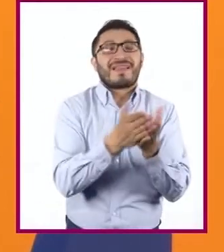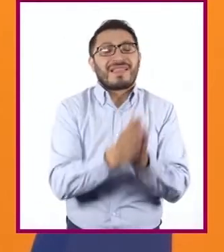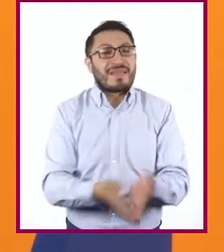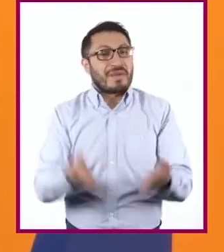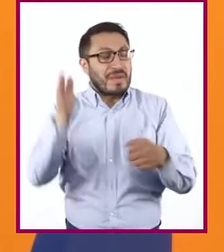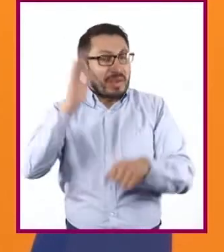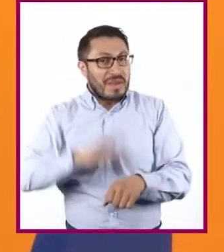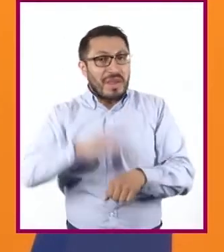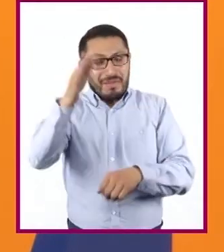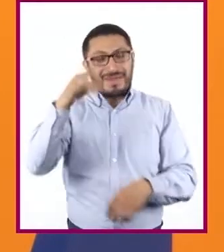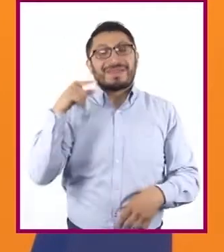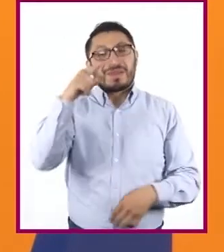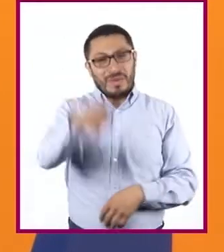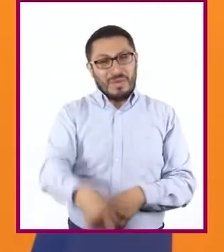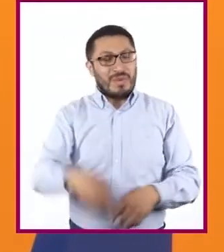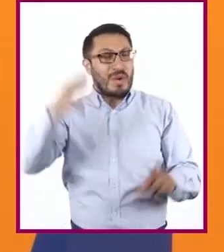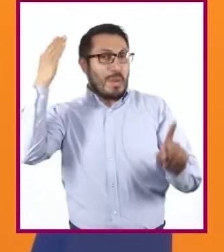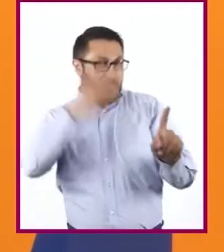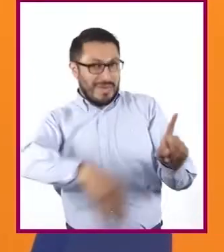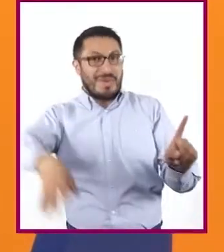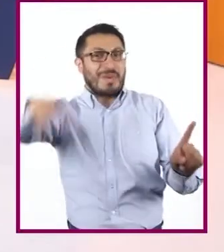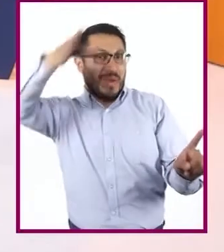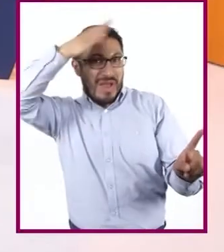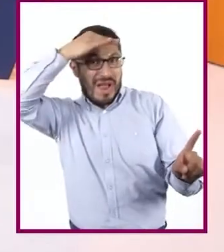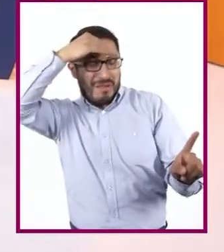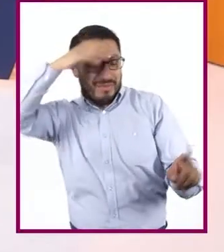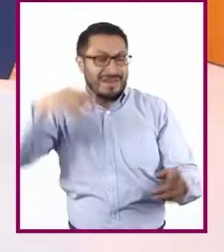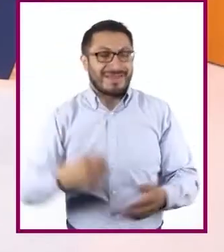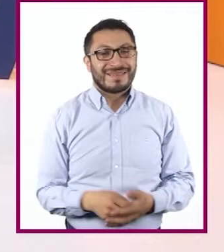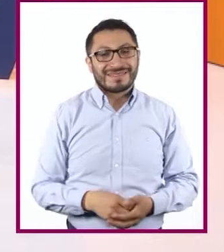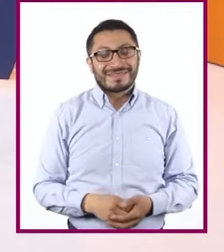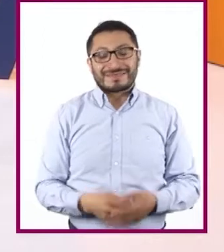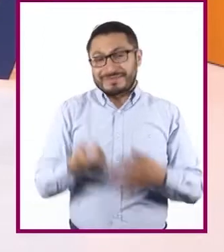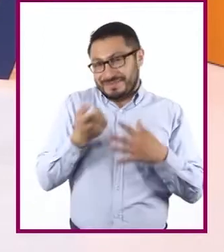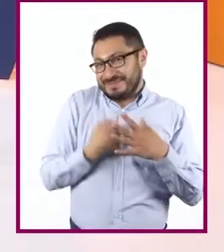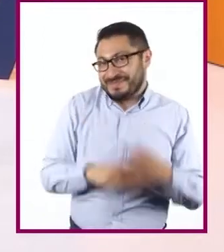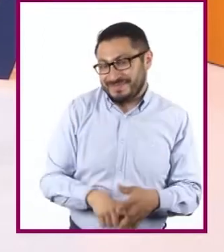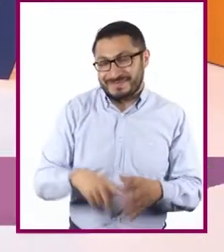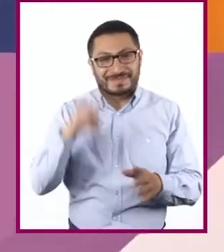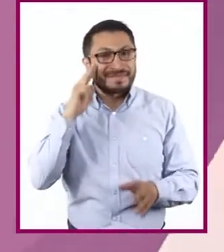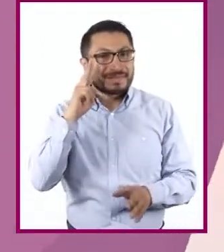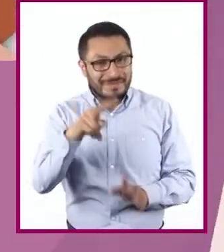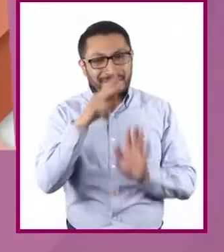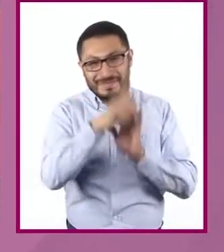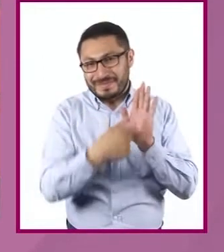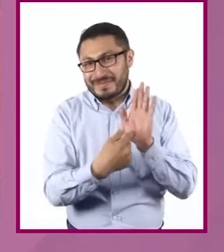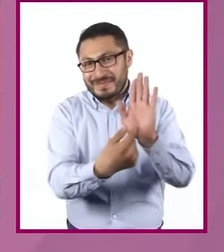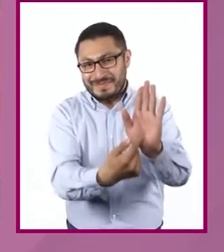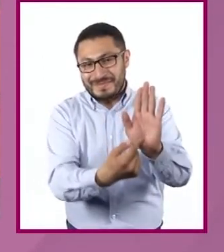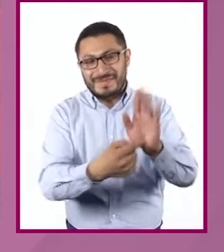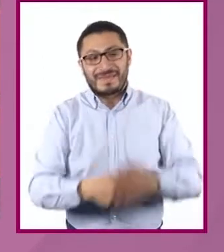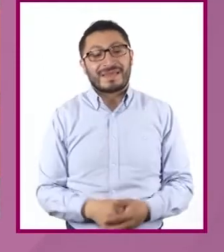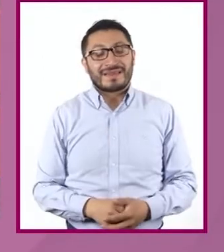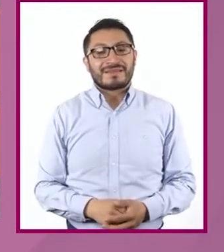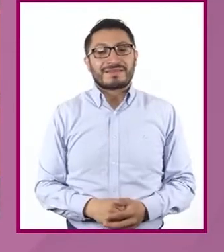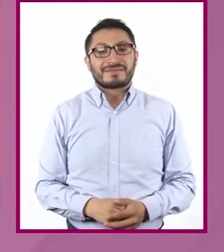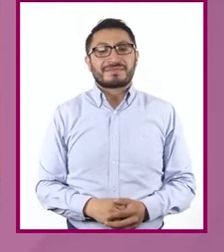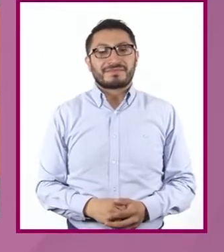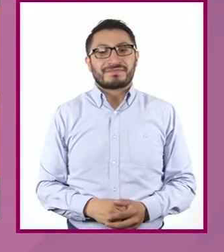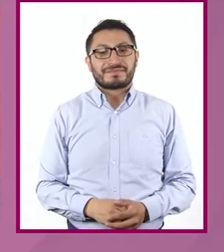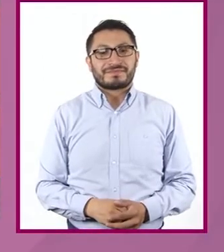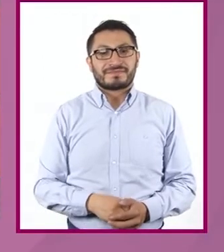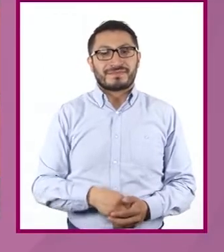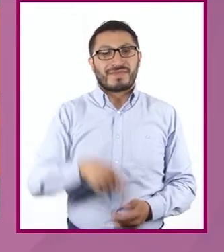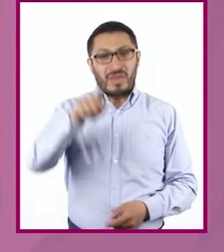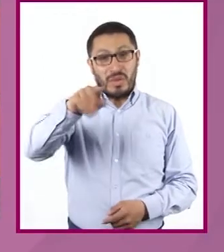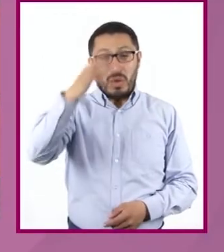sobre todo el interés por aprender algo nuevo. Para comenzar, veamos la siguiente imagen. ¿Recuerdan quién